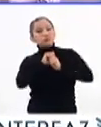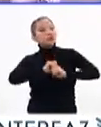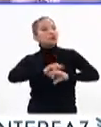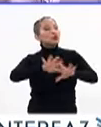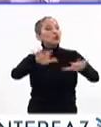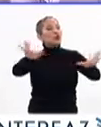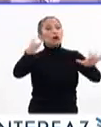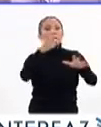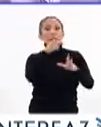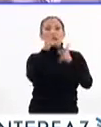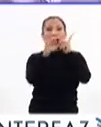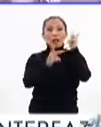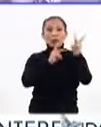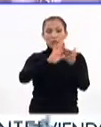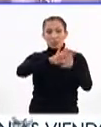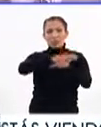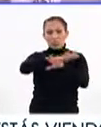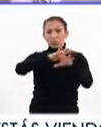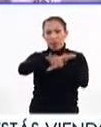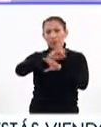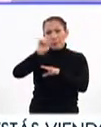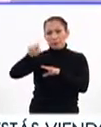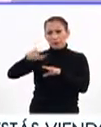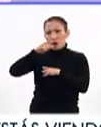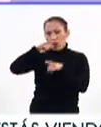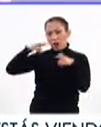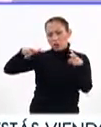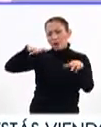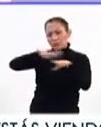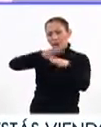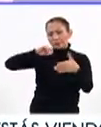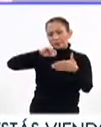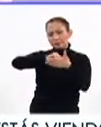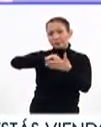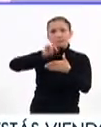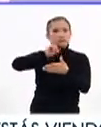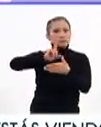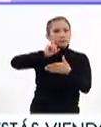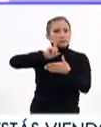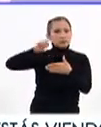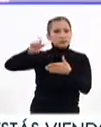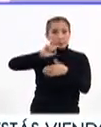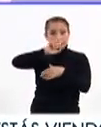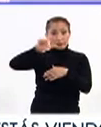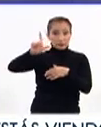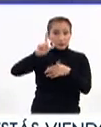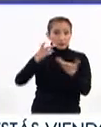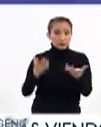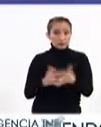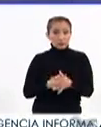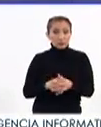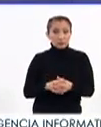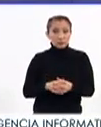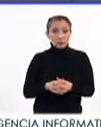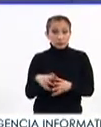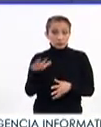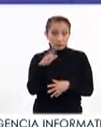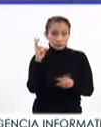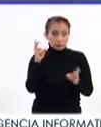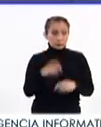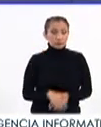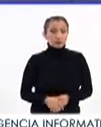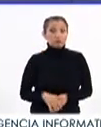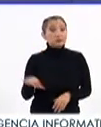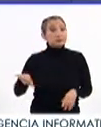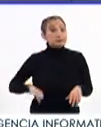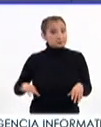conocer estos términos que han evolucionado junto con la lengua, que han incluido a la mujer y a sus profesiones en este sentido, ¿no?